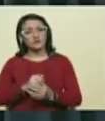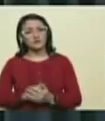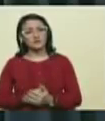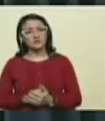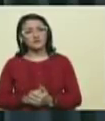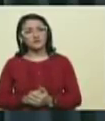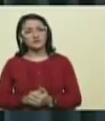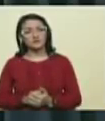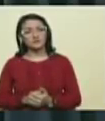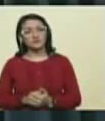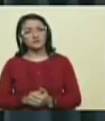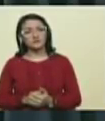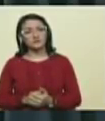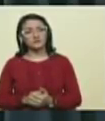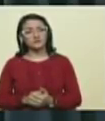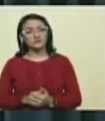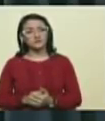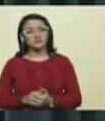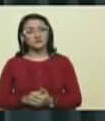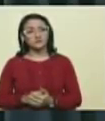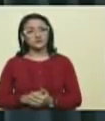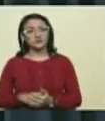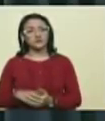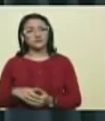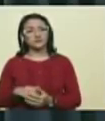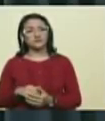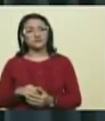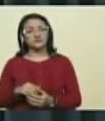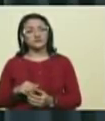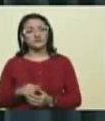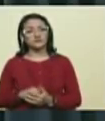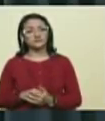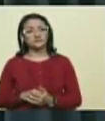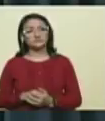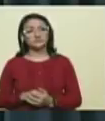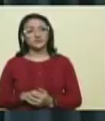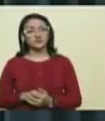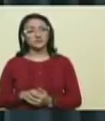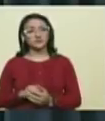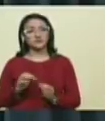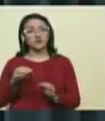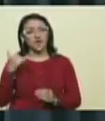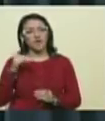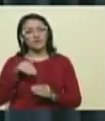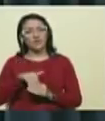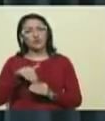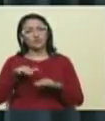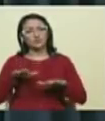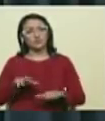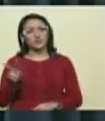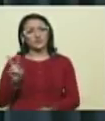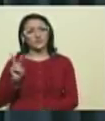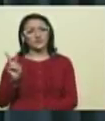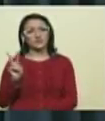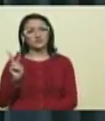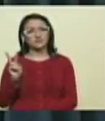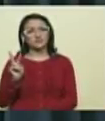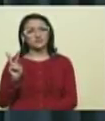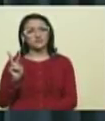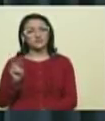El mismo señor Trujillo, el de la sonrisa lánguida, lo dijo. Tenemos los votos para suspender a Venezuela de la